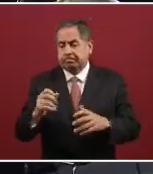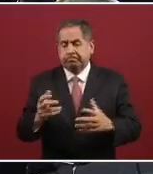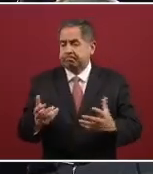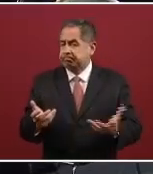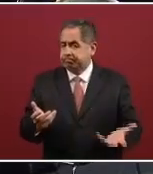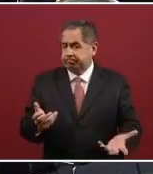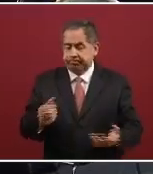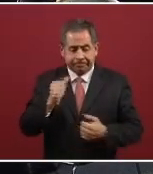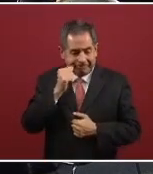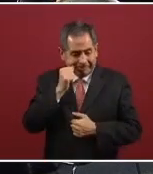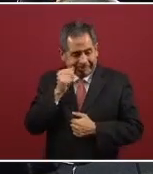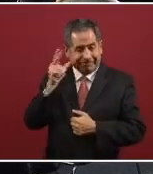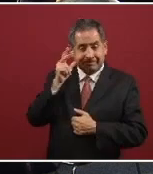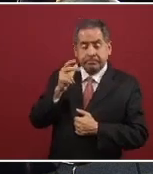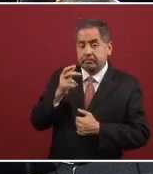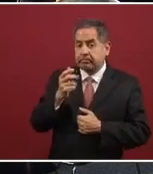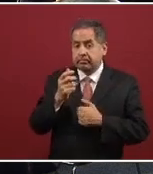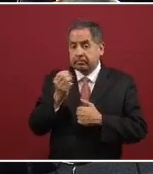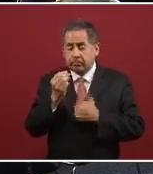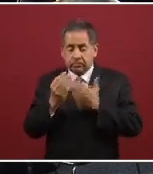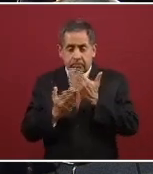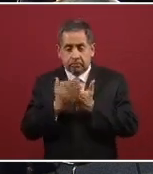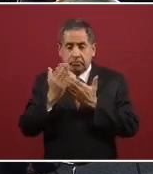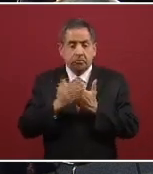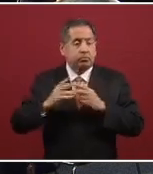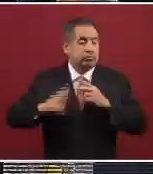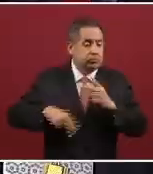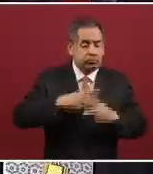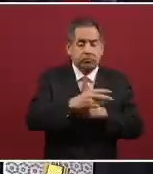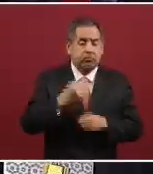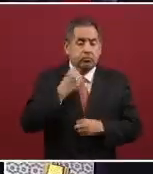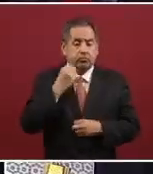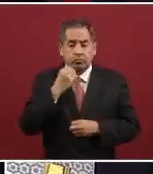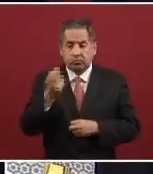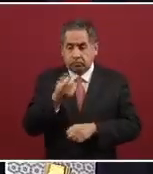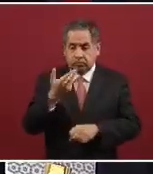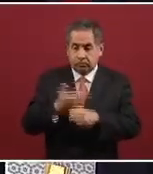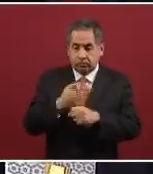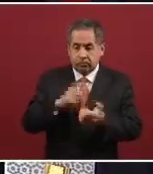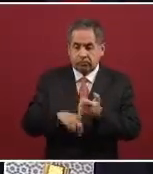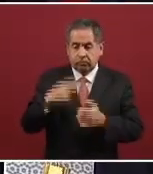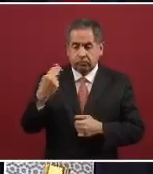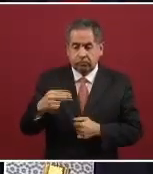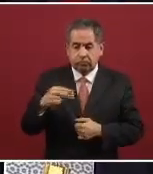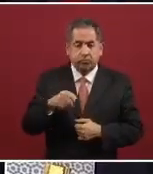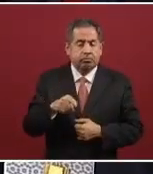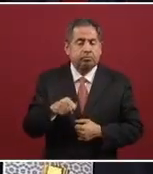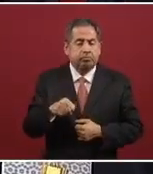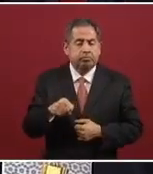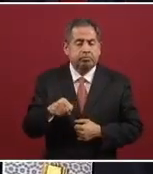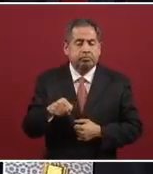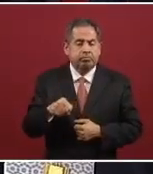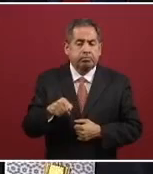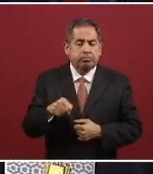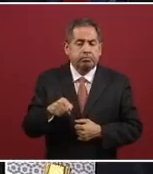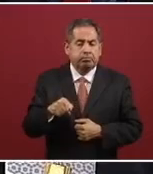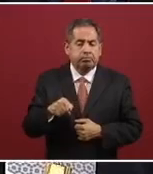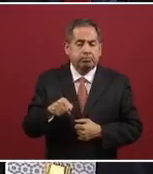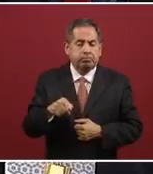ayer, antier a las 9 de la mañana, fue el abogado general de la Secretaría, de nombre